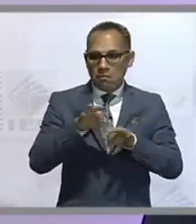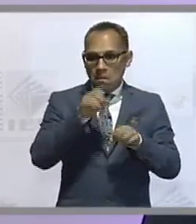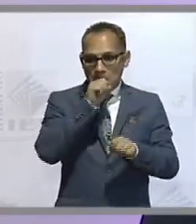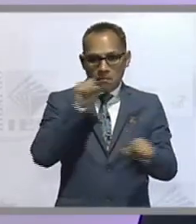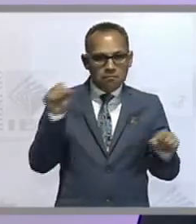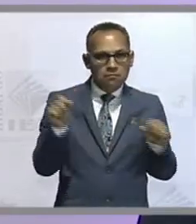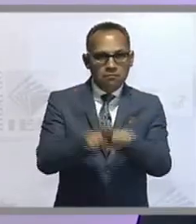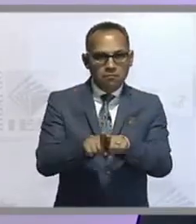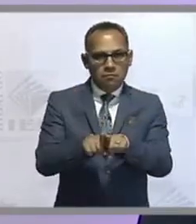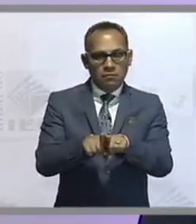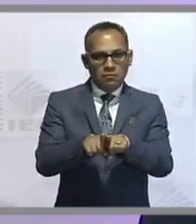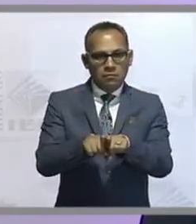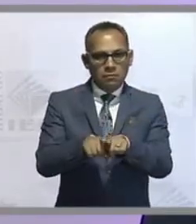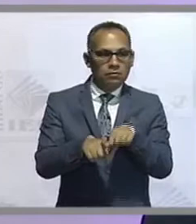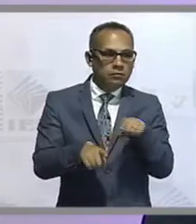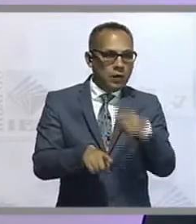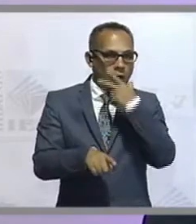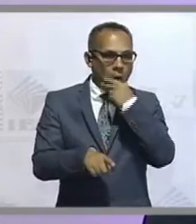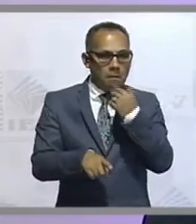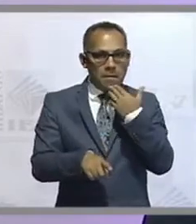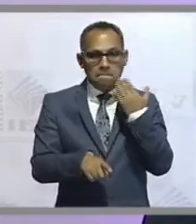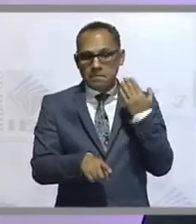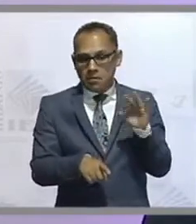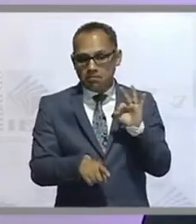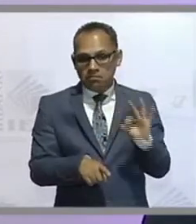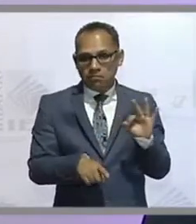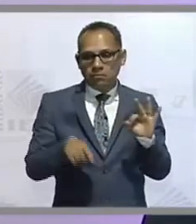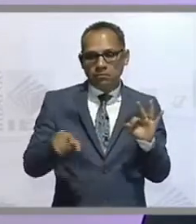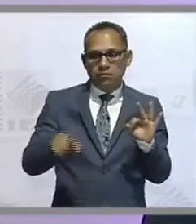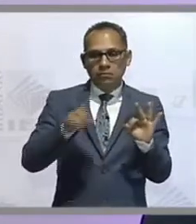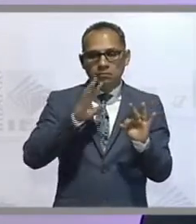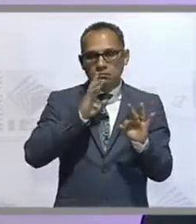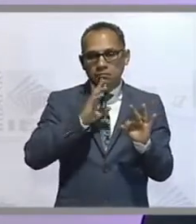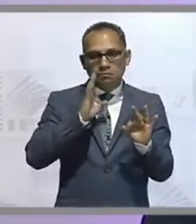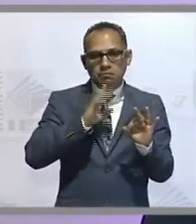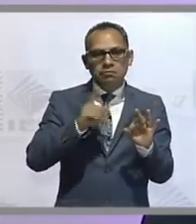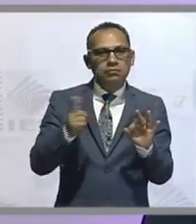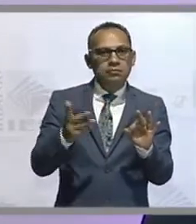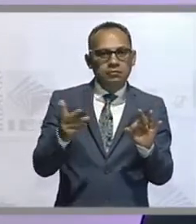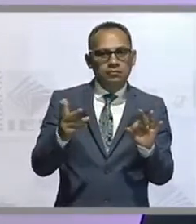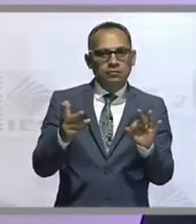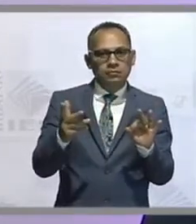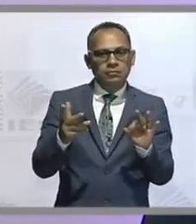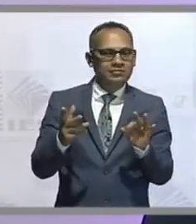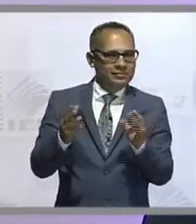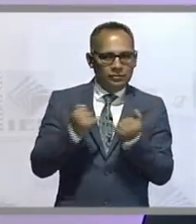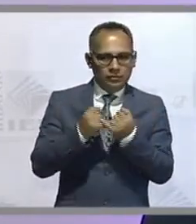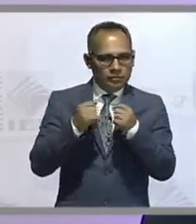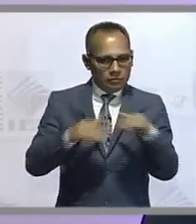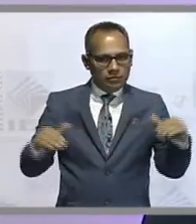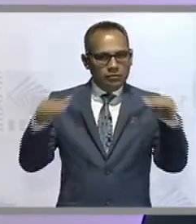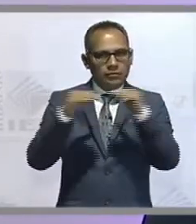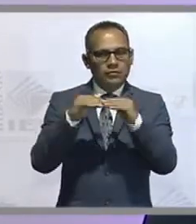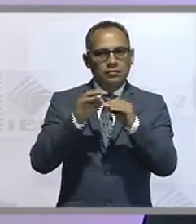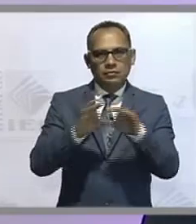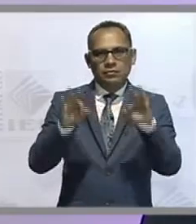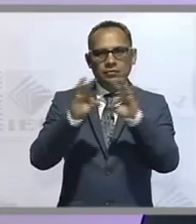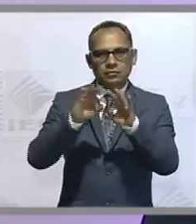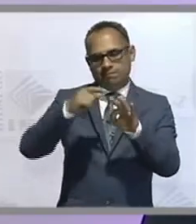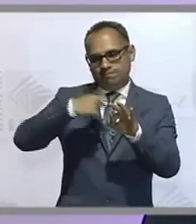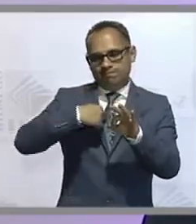excelente por lo dicho yo siempre he respetado he querido pero sobre todo estimo mucho a las mujeres